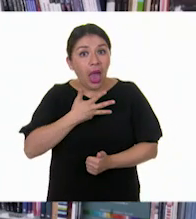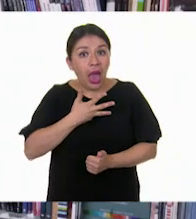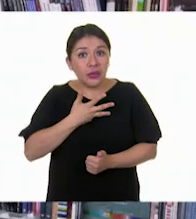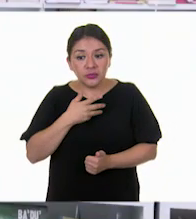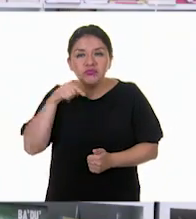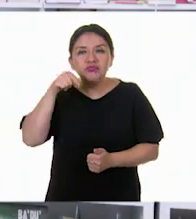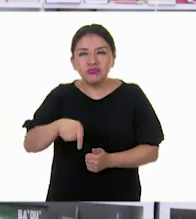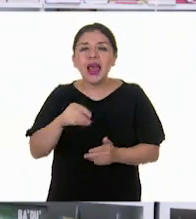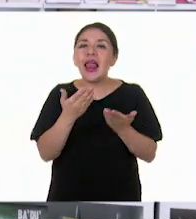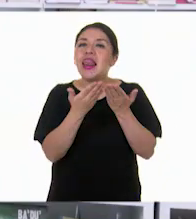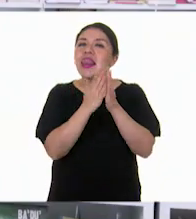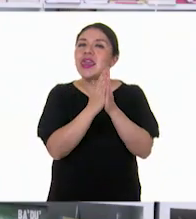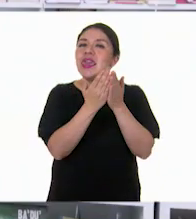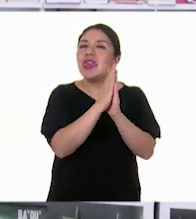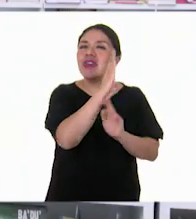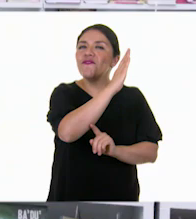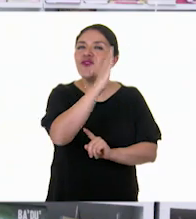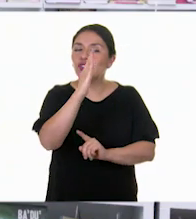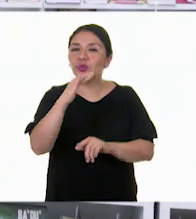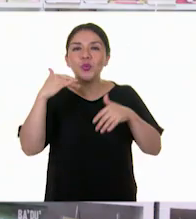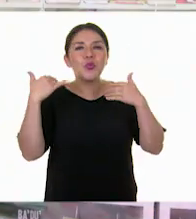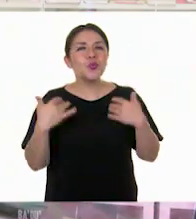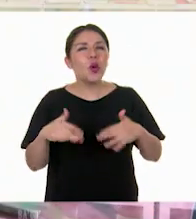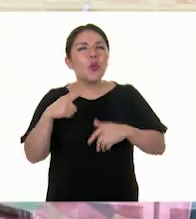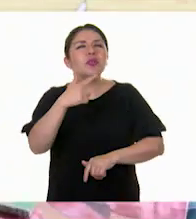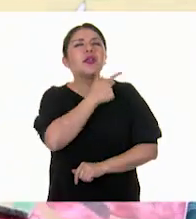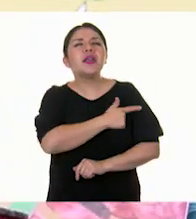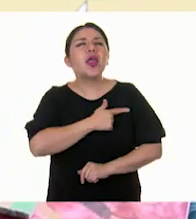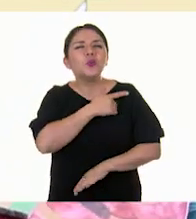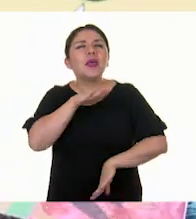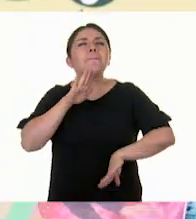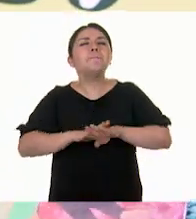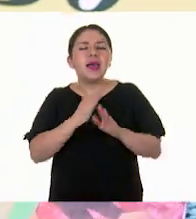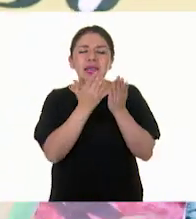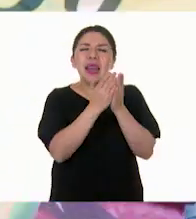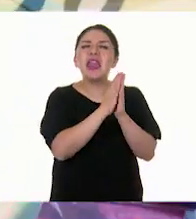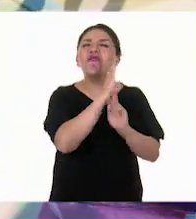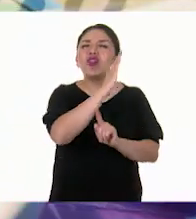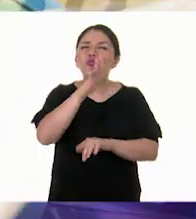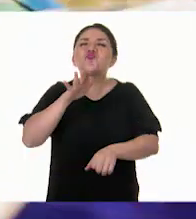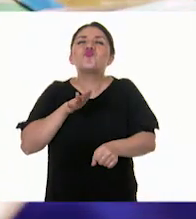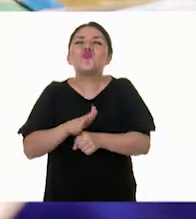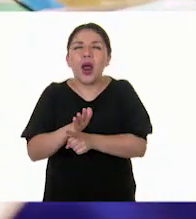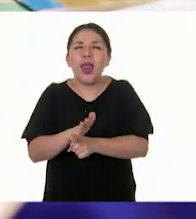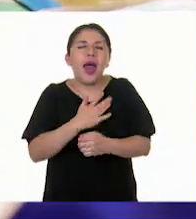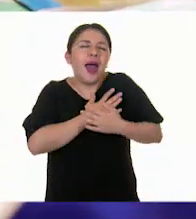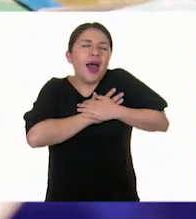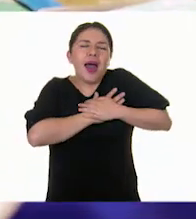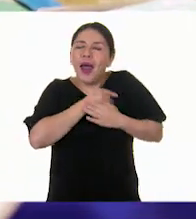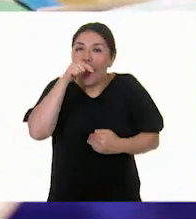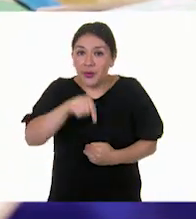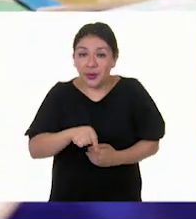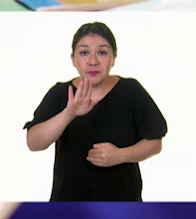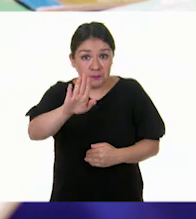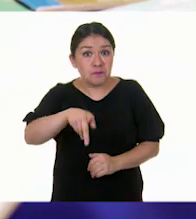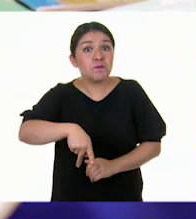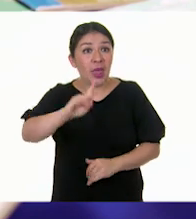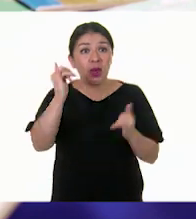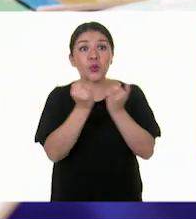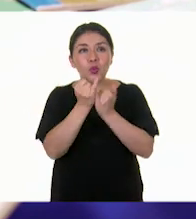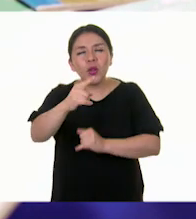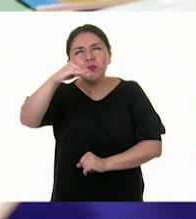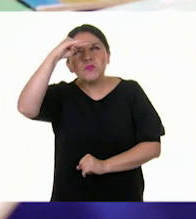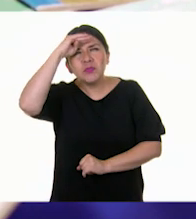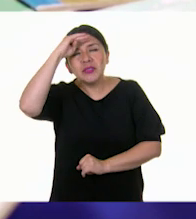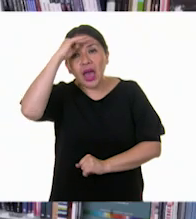mano, libros. ¡Ay, los libros que más le entusiasmen, los que más ame! Pero también